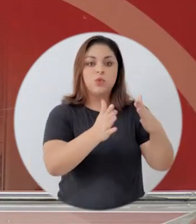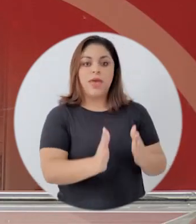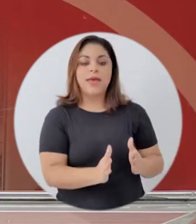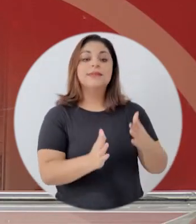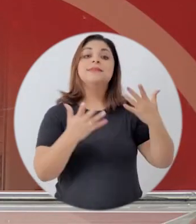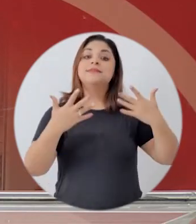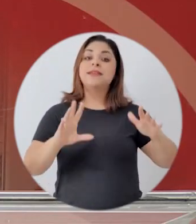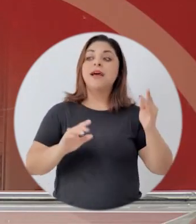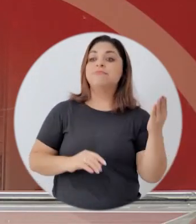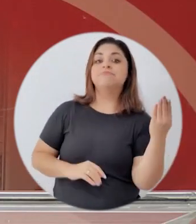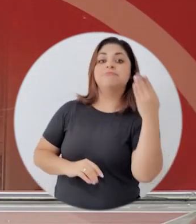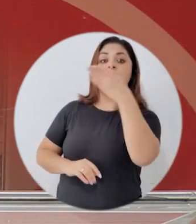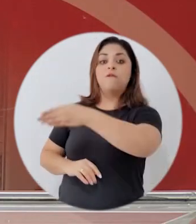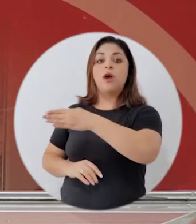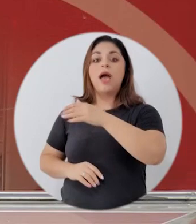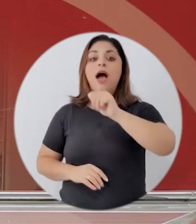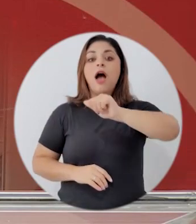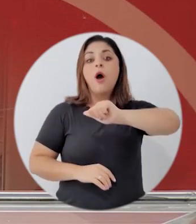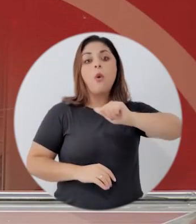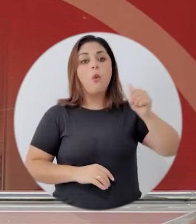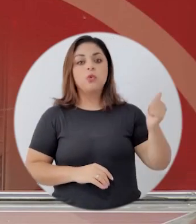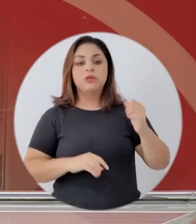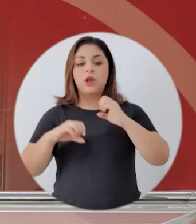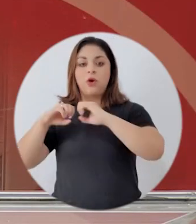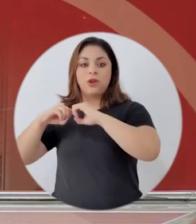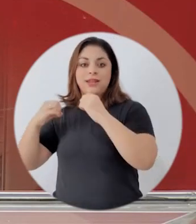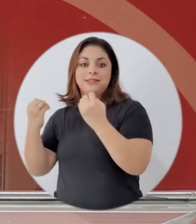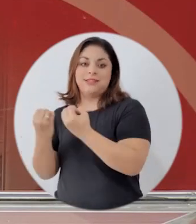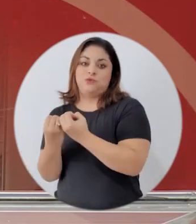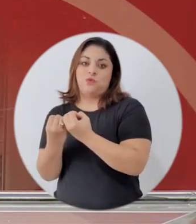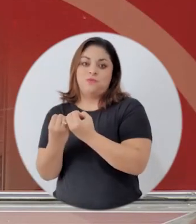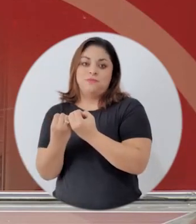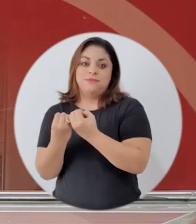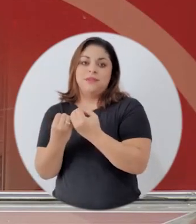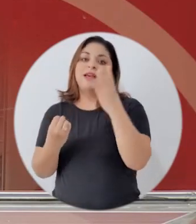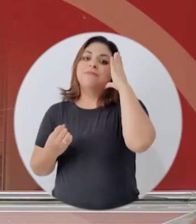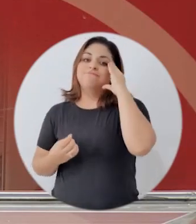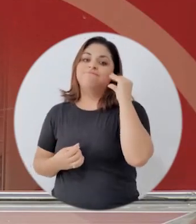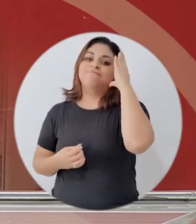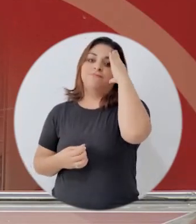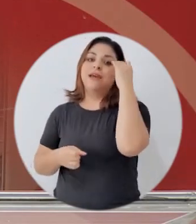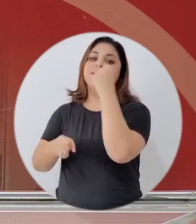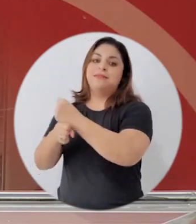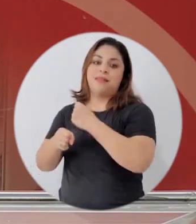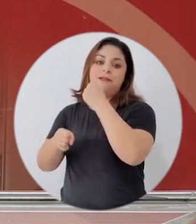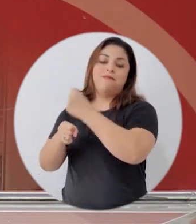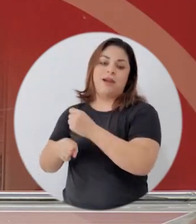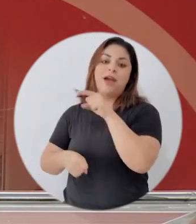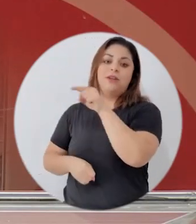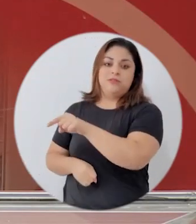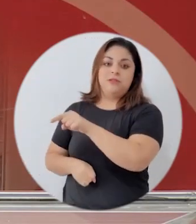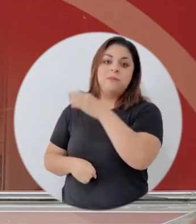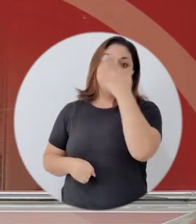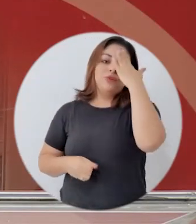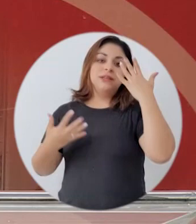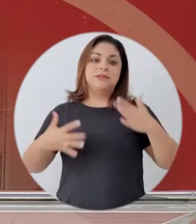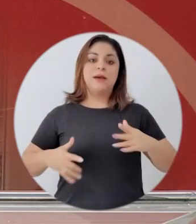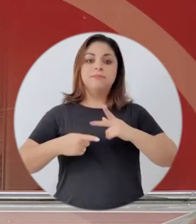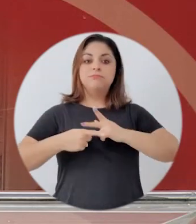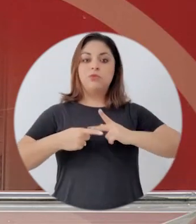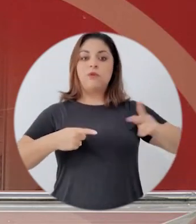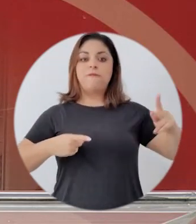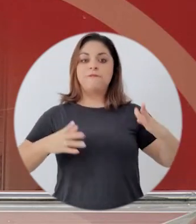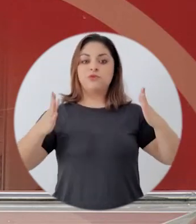de esos profesionales jóvenes en otras organizaciones que gracias a ese impacto de poderlos incluir en el desarrollo los